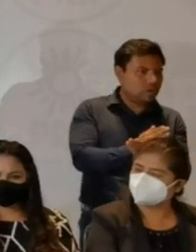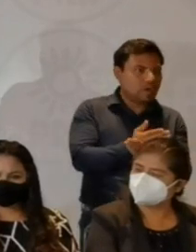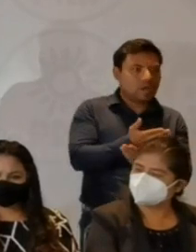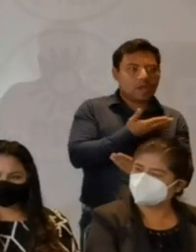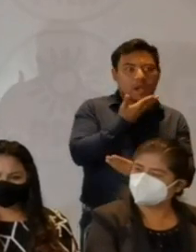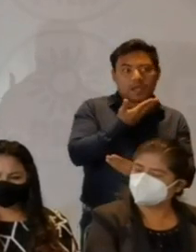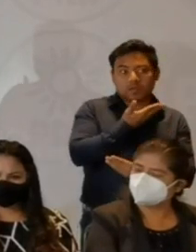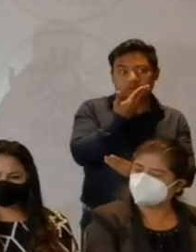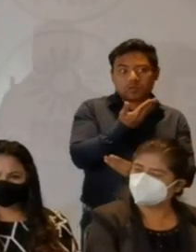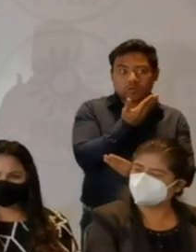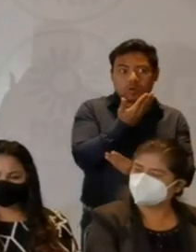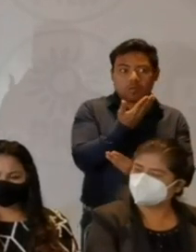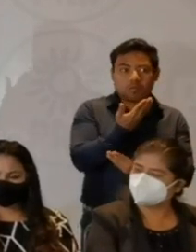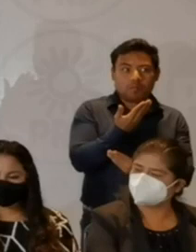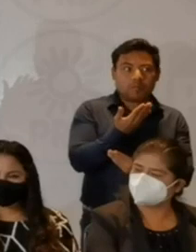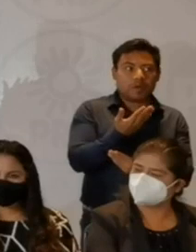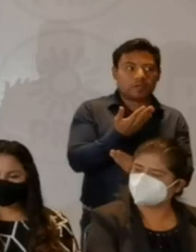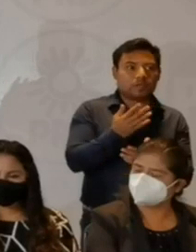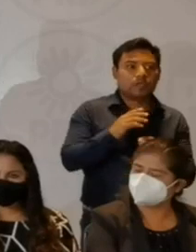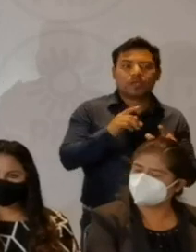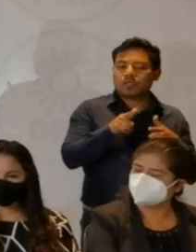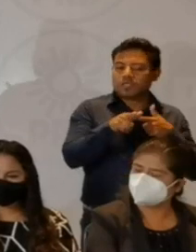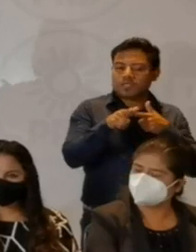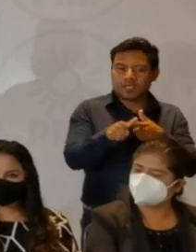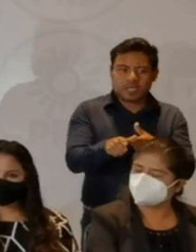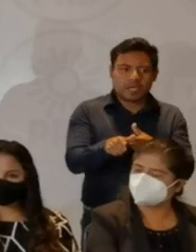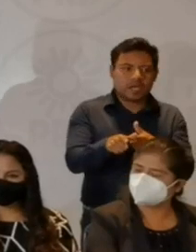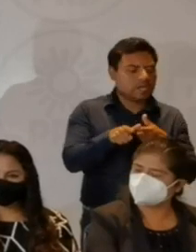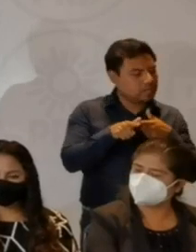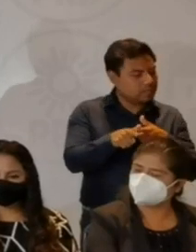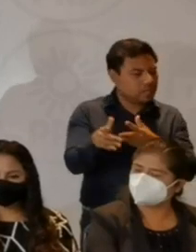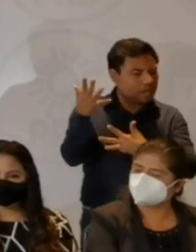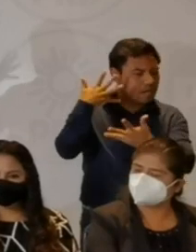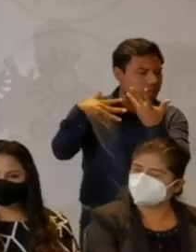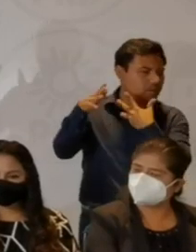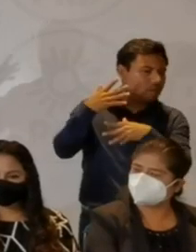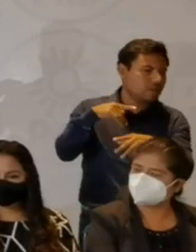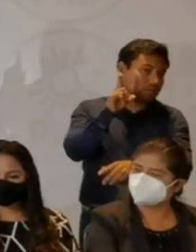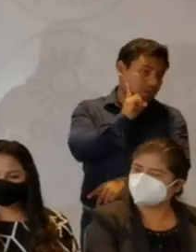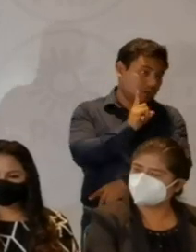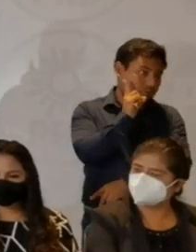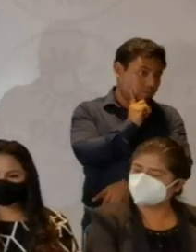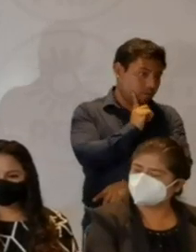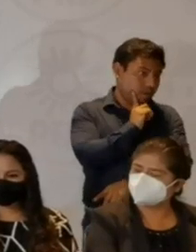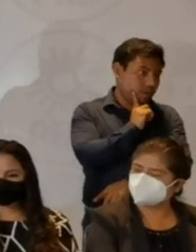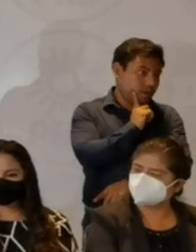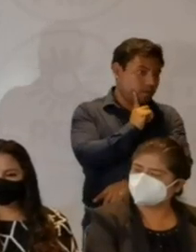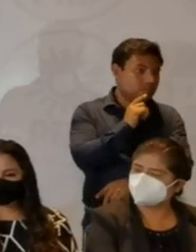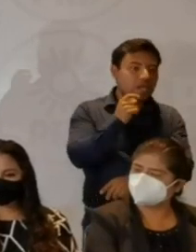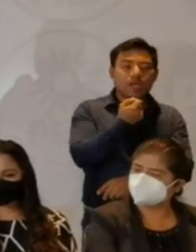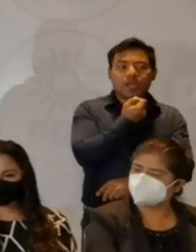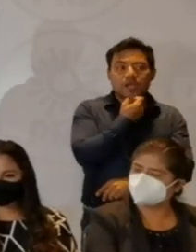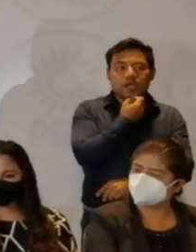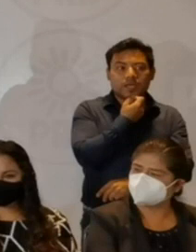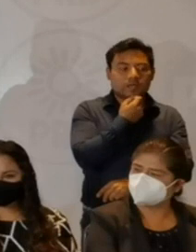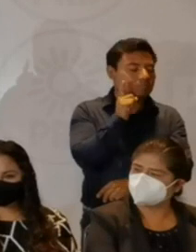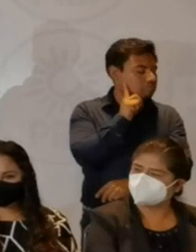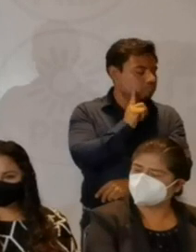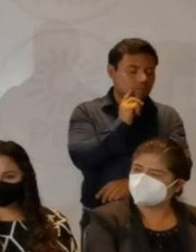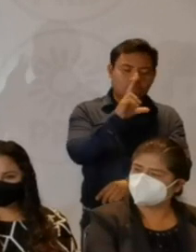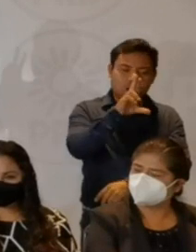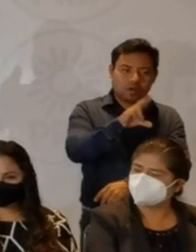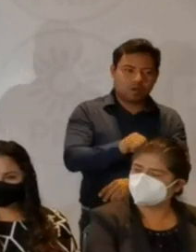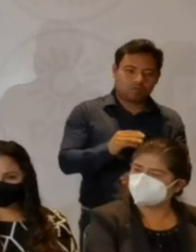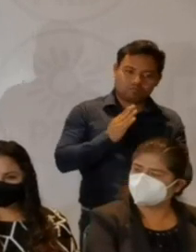se amparen para poder solapar la violencia hacia las mujeres, hacia las niñas.